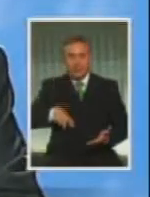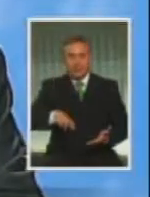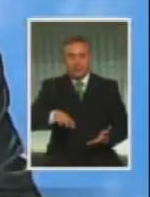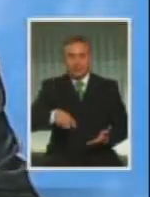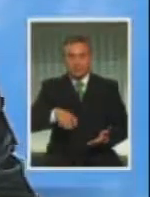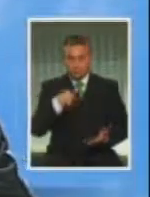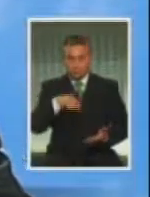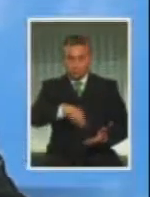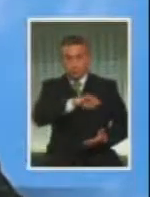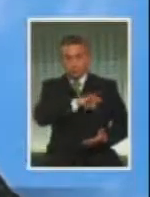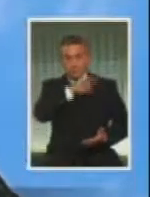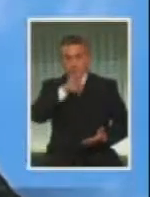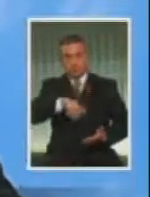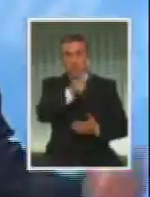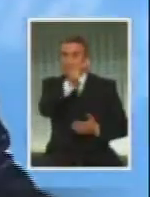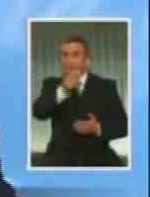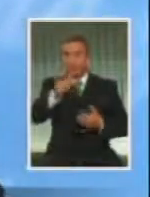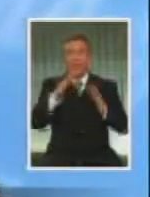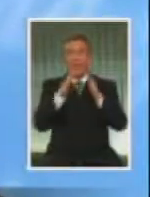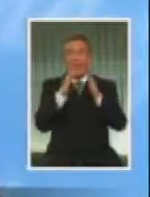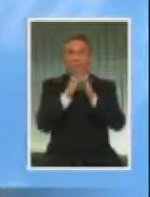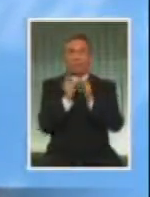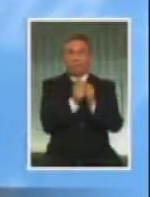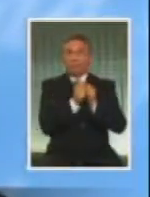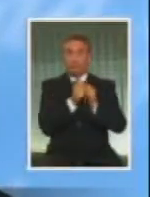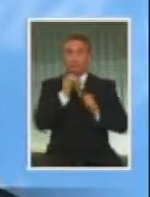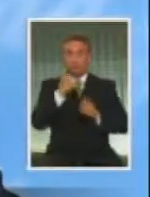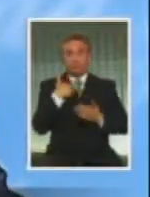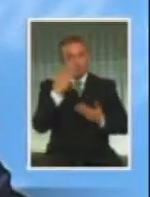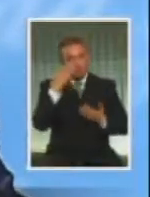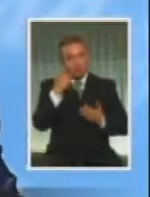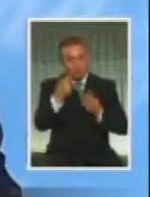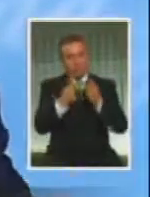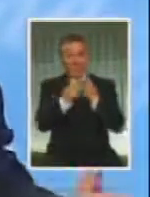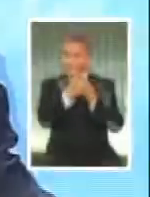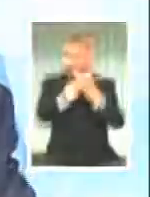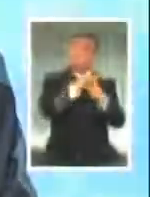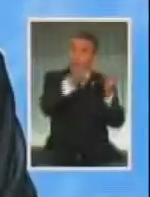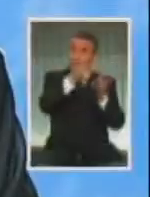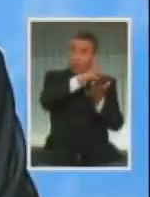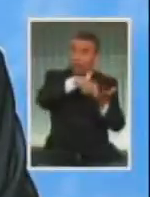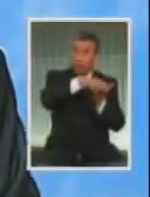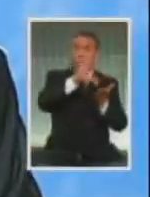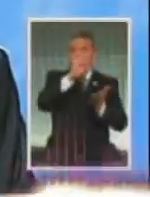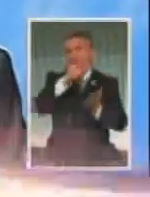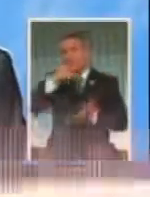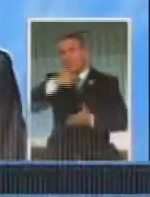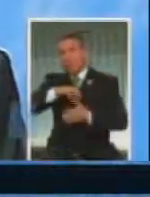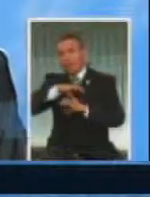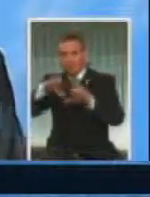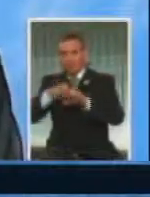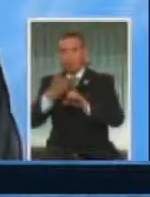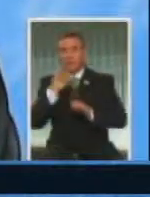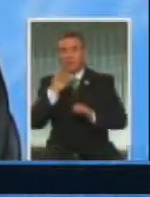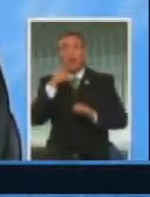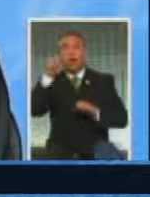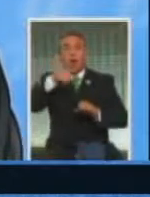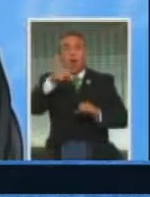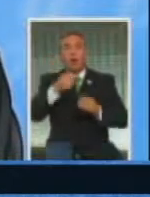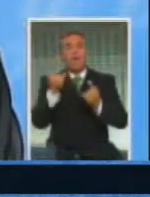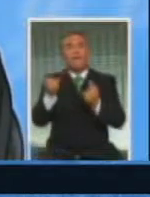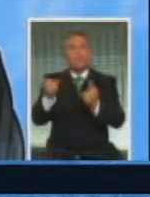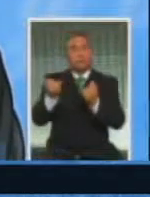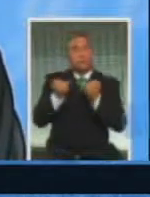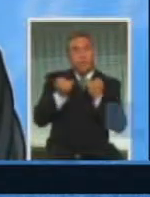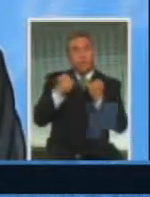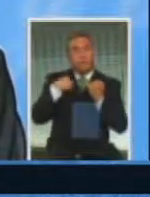el senador Frei en torno a la multa aplicada a Piñera por uso de información privilegiada. Hemos escuchado un informe de Transparencia Internacional que